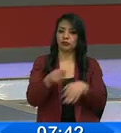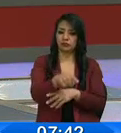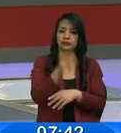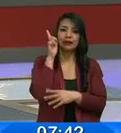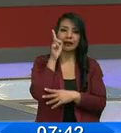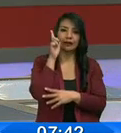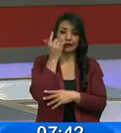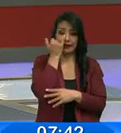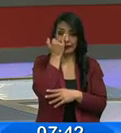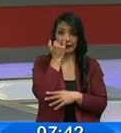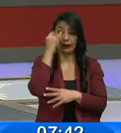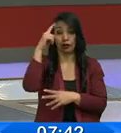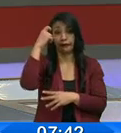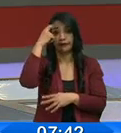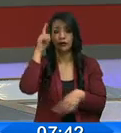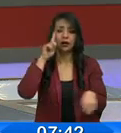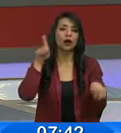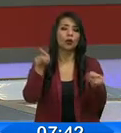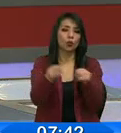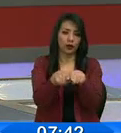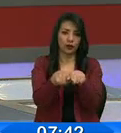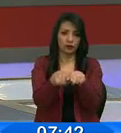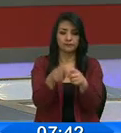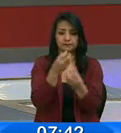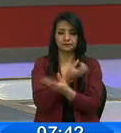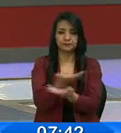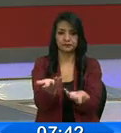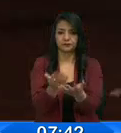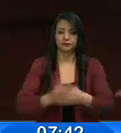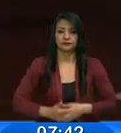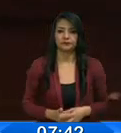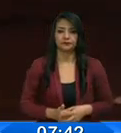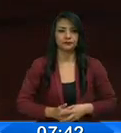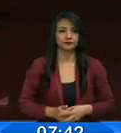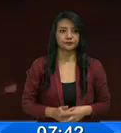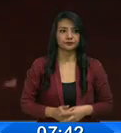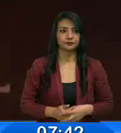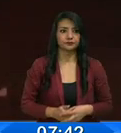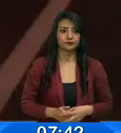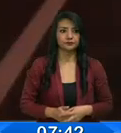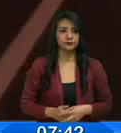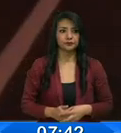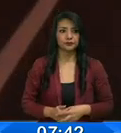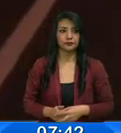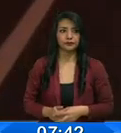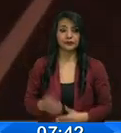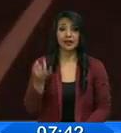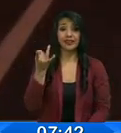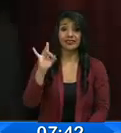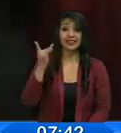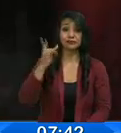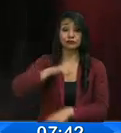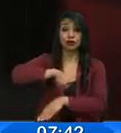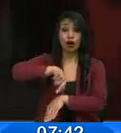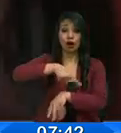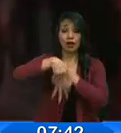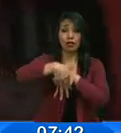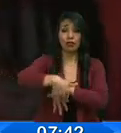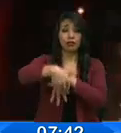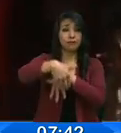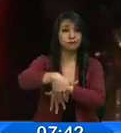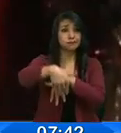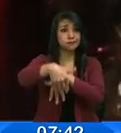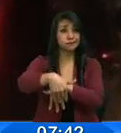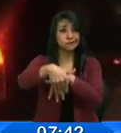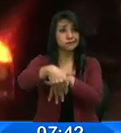dirigentes indígenas y el gobierno nacional. Le informamos. Luego de casi 18 horas de paralización, la